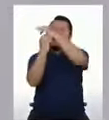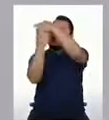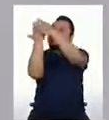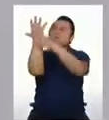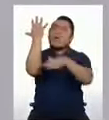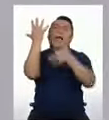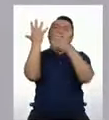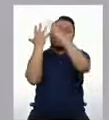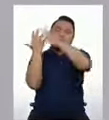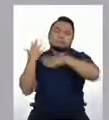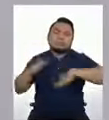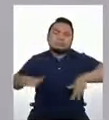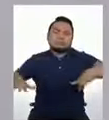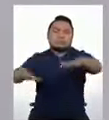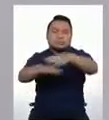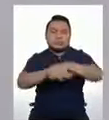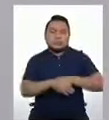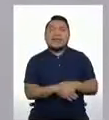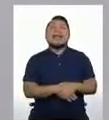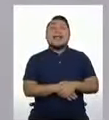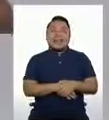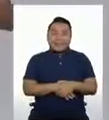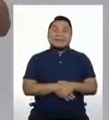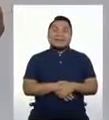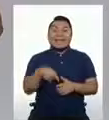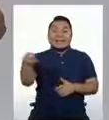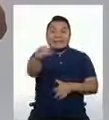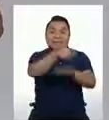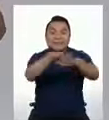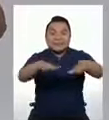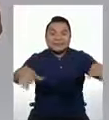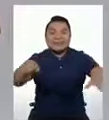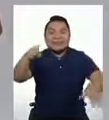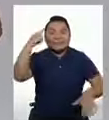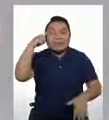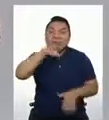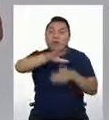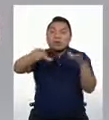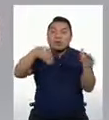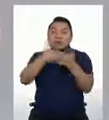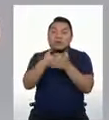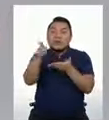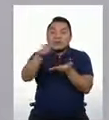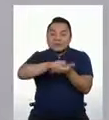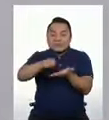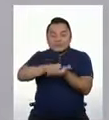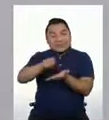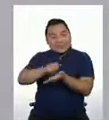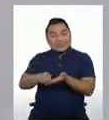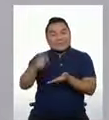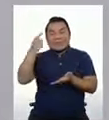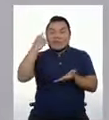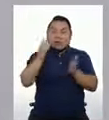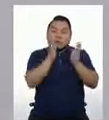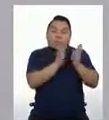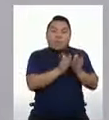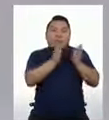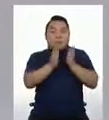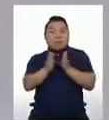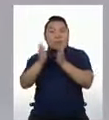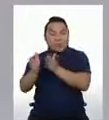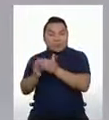selva. Ahora les pido a los chicos y chicas en sus casas que revisen si han anotado lo que hicieron los personajes en el orden que